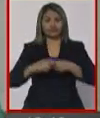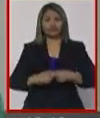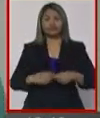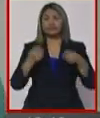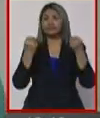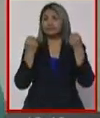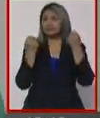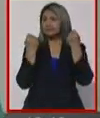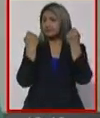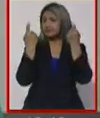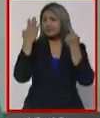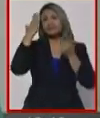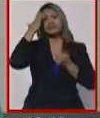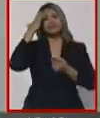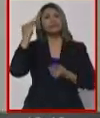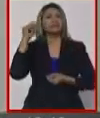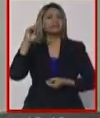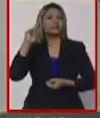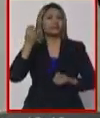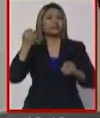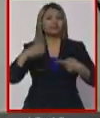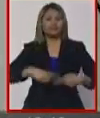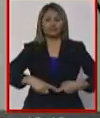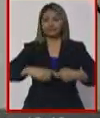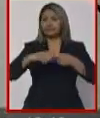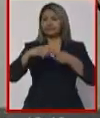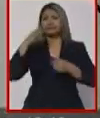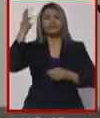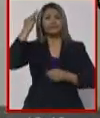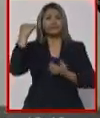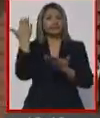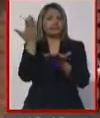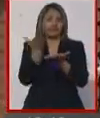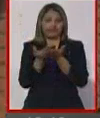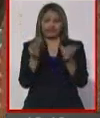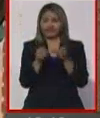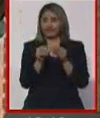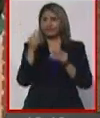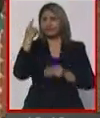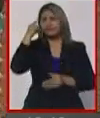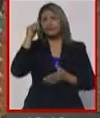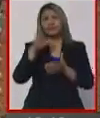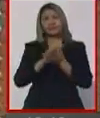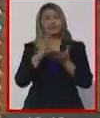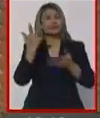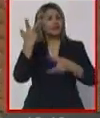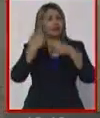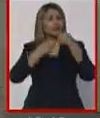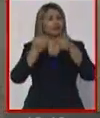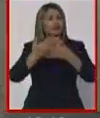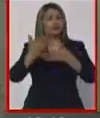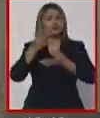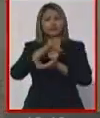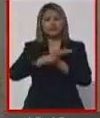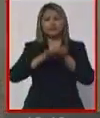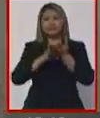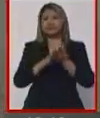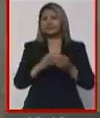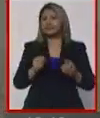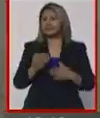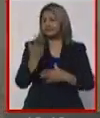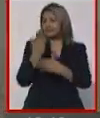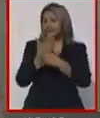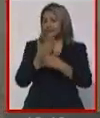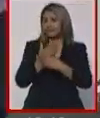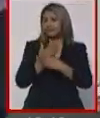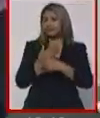llama muchísimo la atención porque es la segunda vez que la fiscalía no se presenta a esta audiencia. Creemos que hay una mano negra detrás de esto, un ánimo de